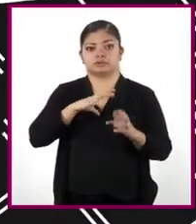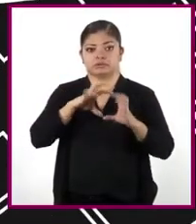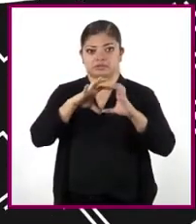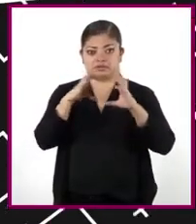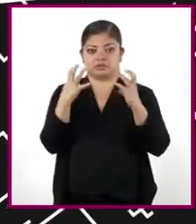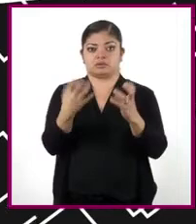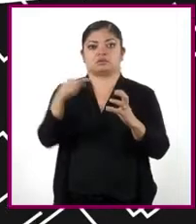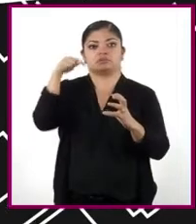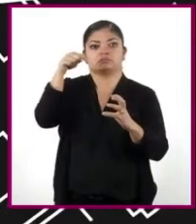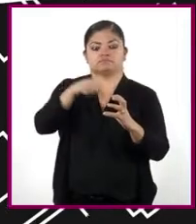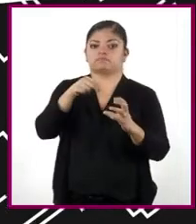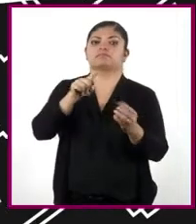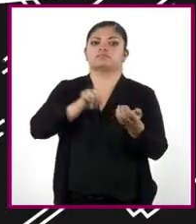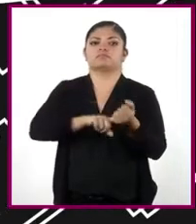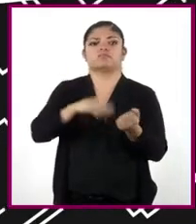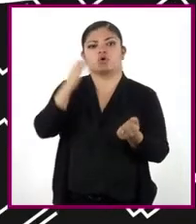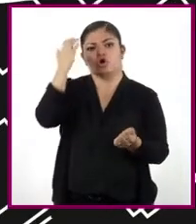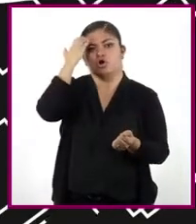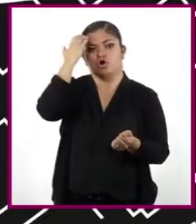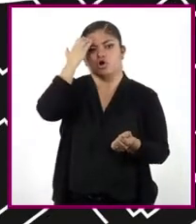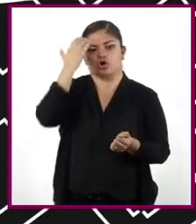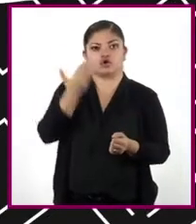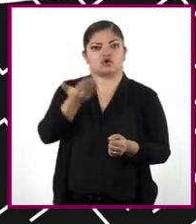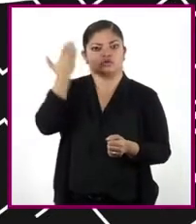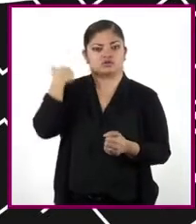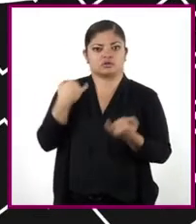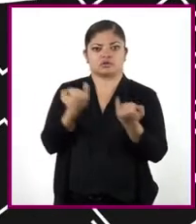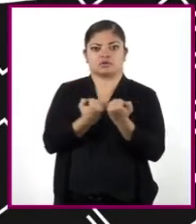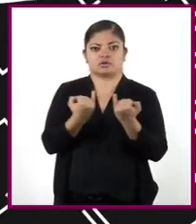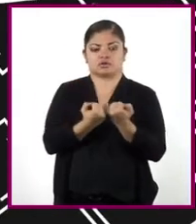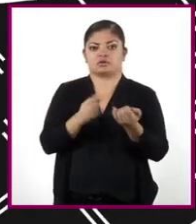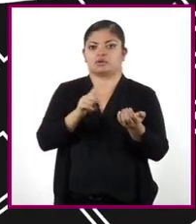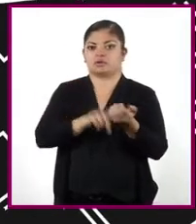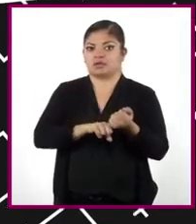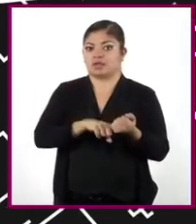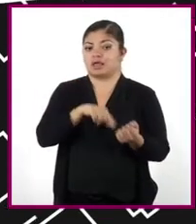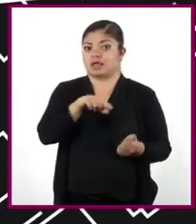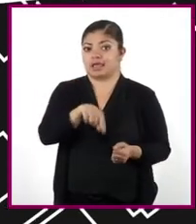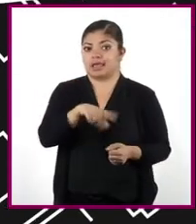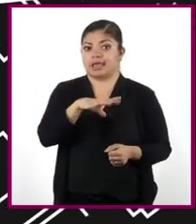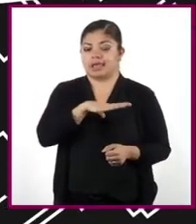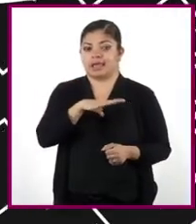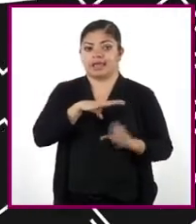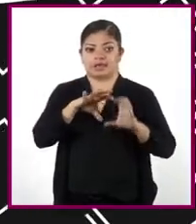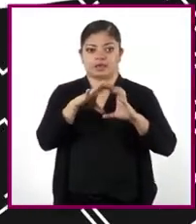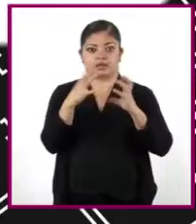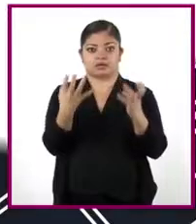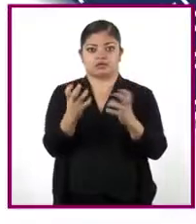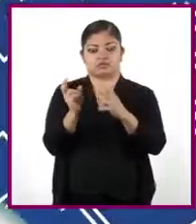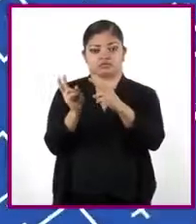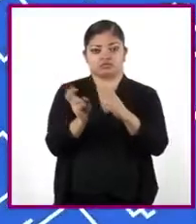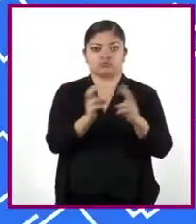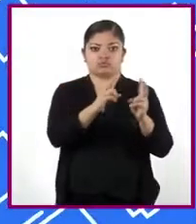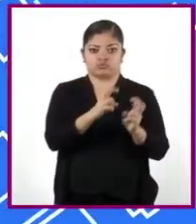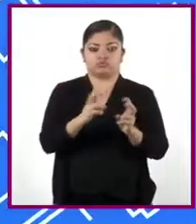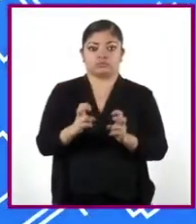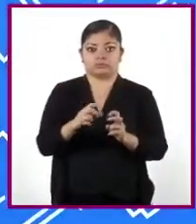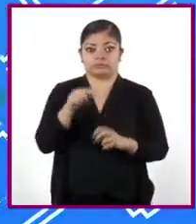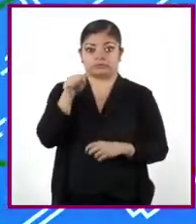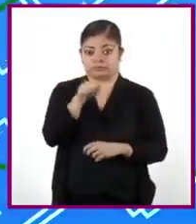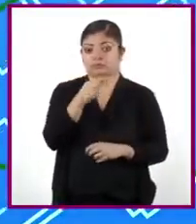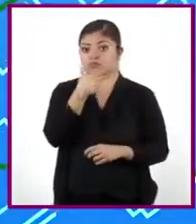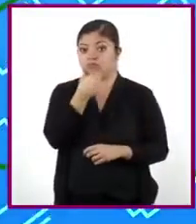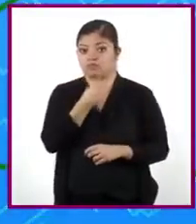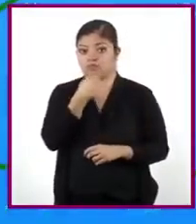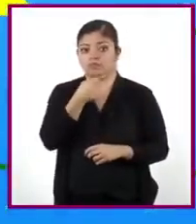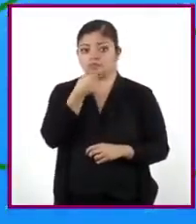esférico coincidía con lo que se conocía, en ese entonces, de la distribución del campo magnético terrestre. Y aunque él concluyó que la Tierra